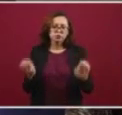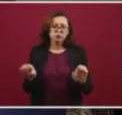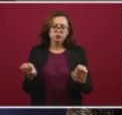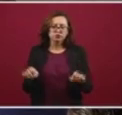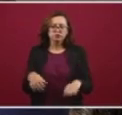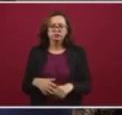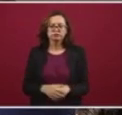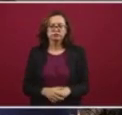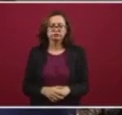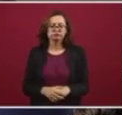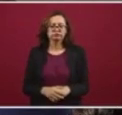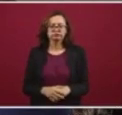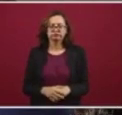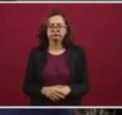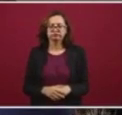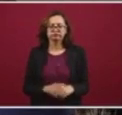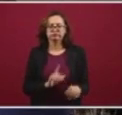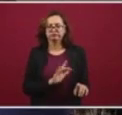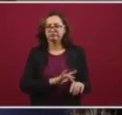alhajas,